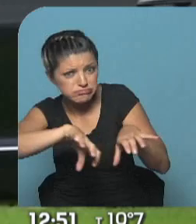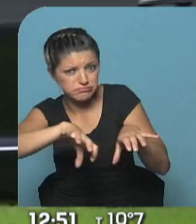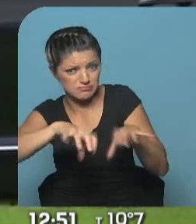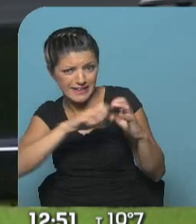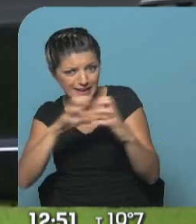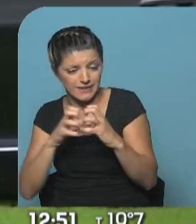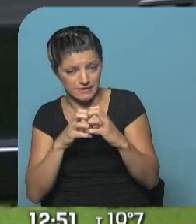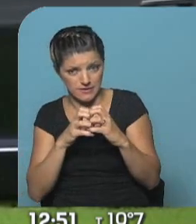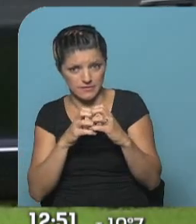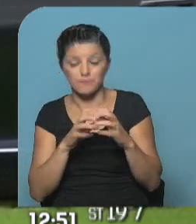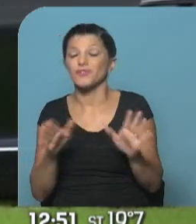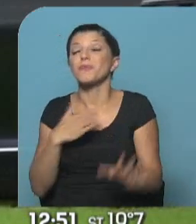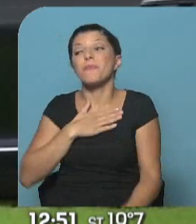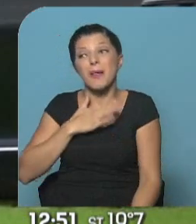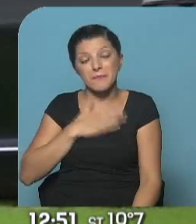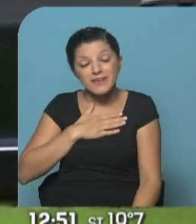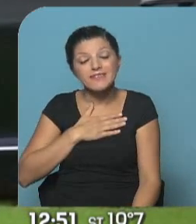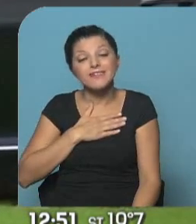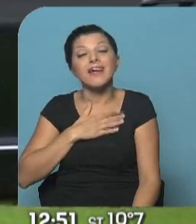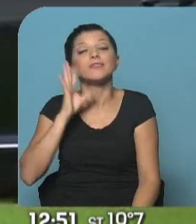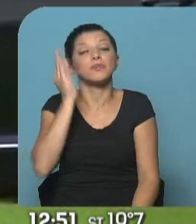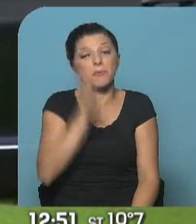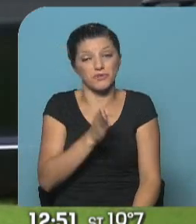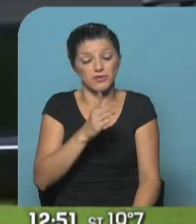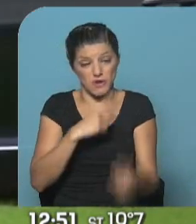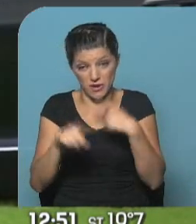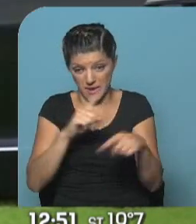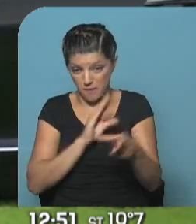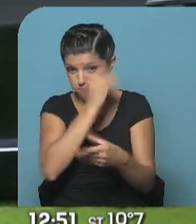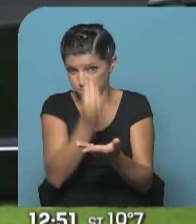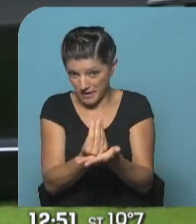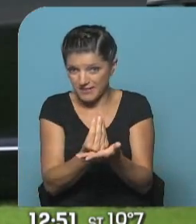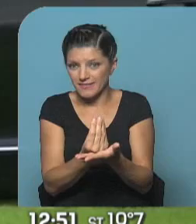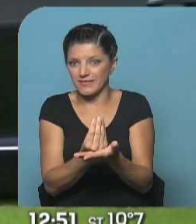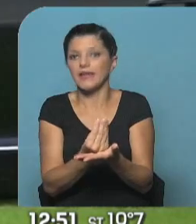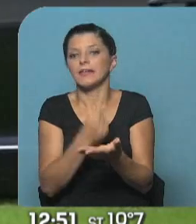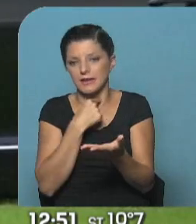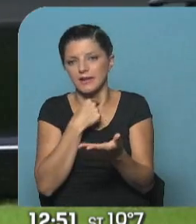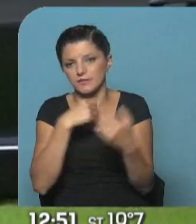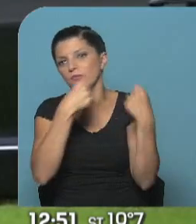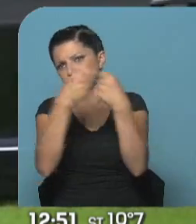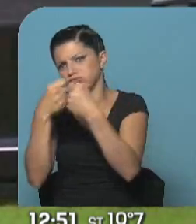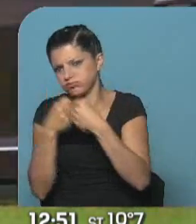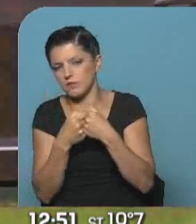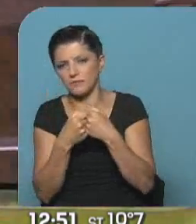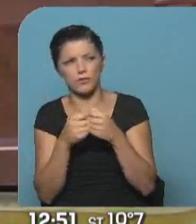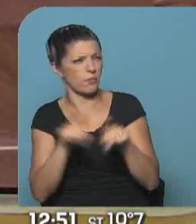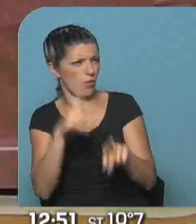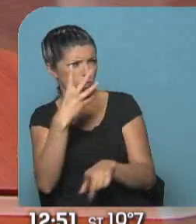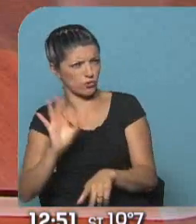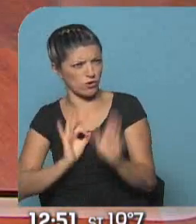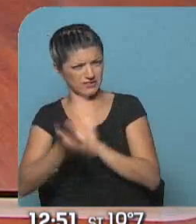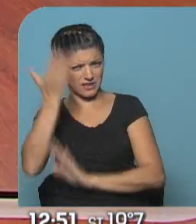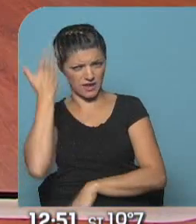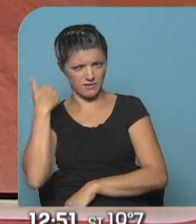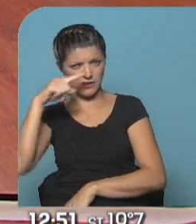la mitad de los delegados del partido son favorables a la gran coalición. Como hace 4 años el